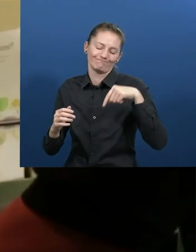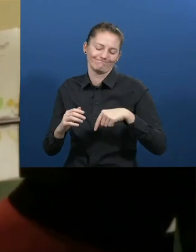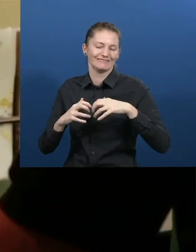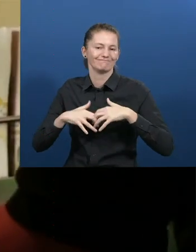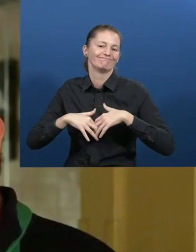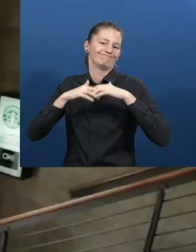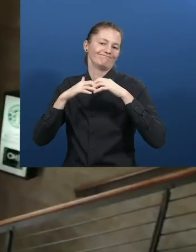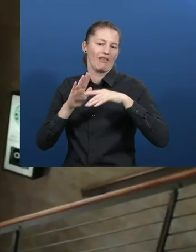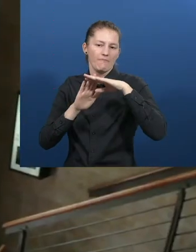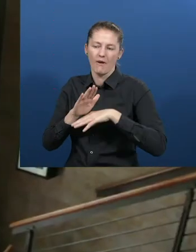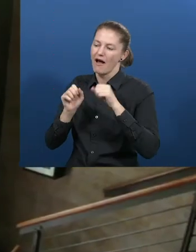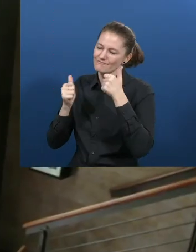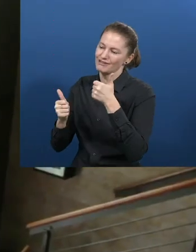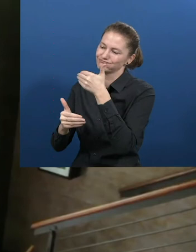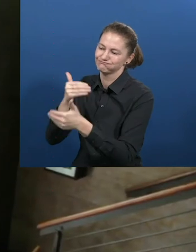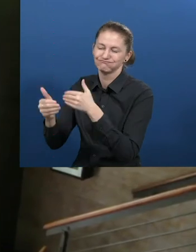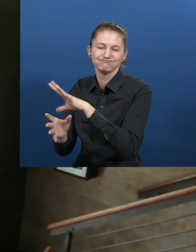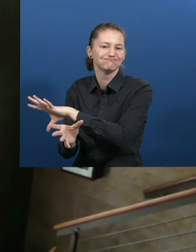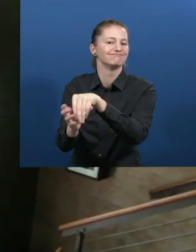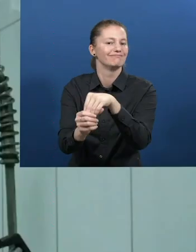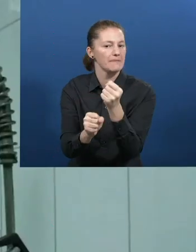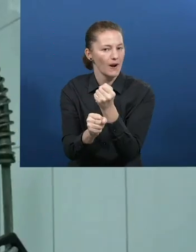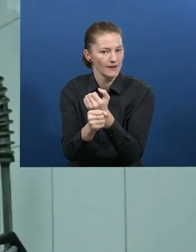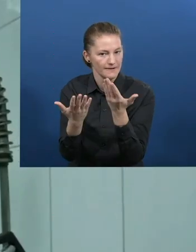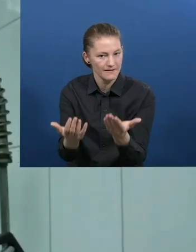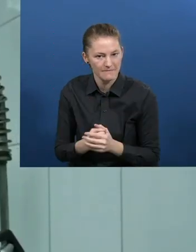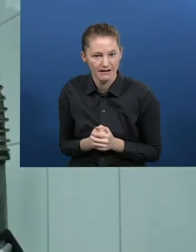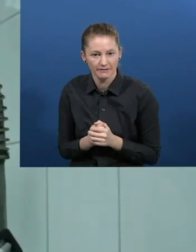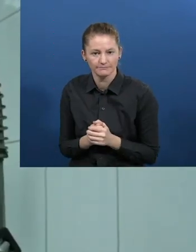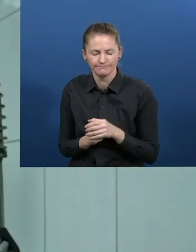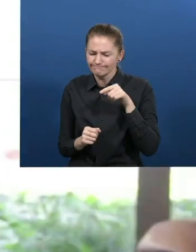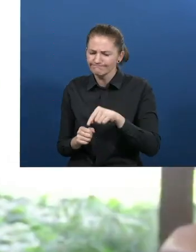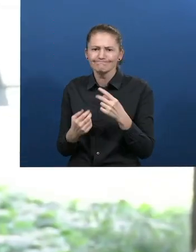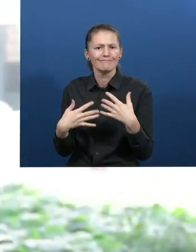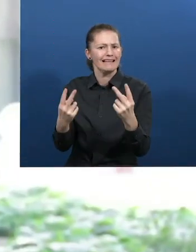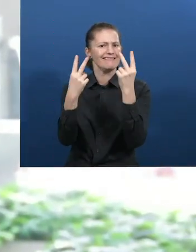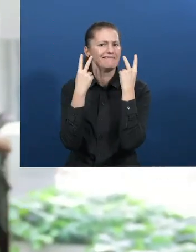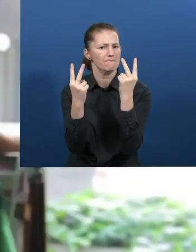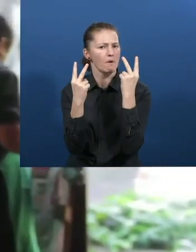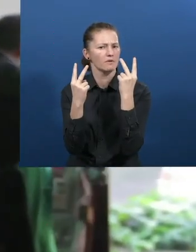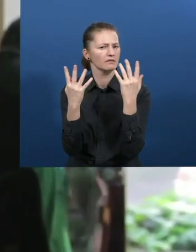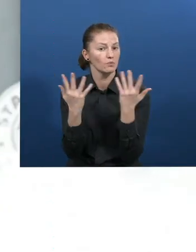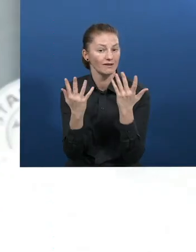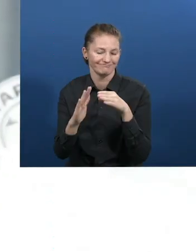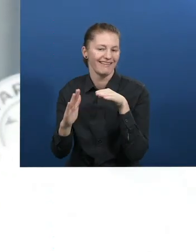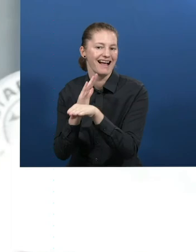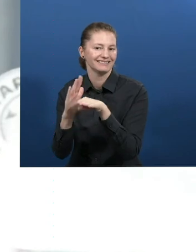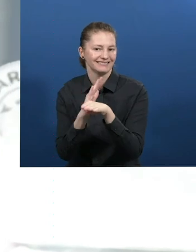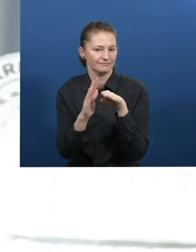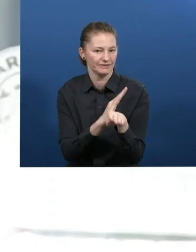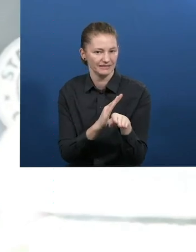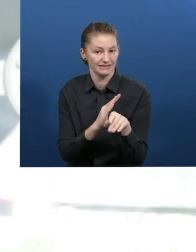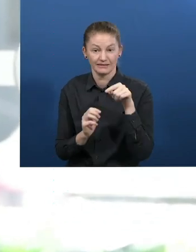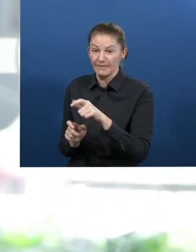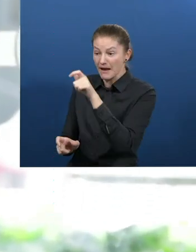este programa. Las características esenciales son, por una parte, la accesibilidad, lo cual permite que cualquier persona en situación